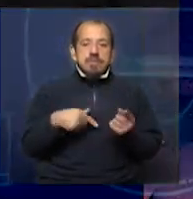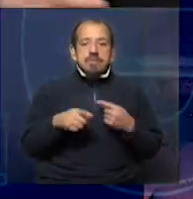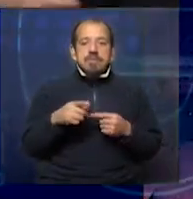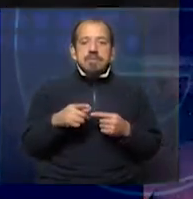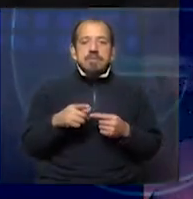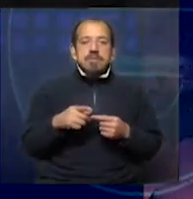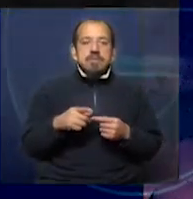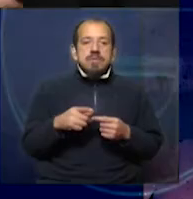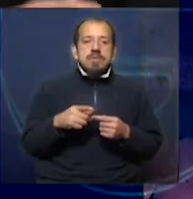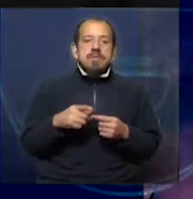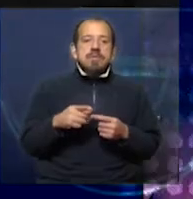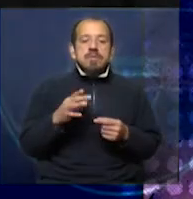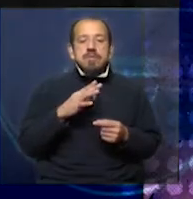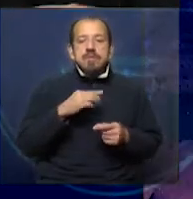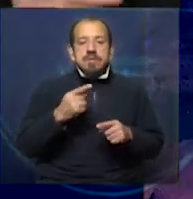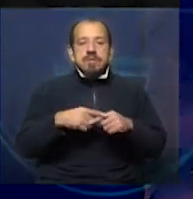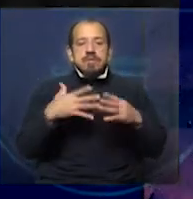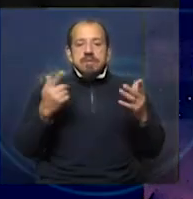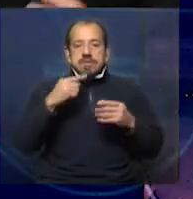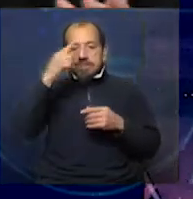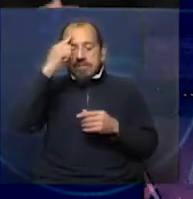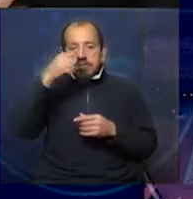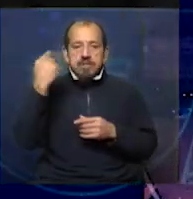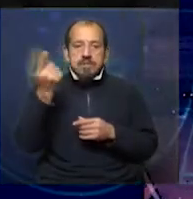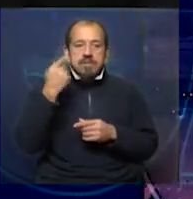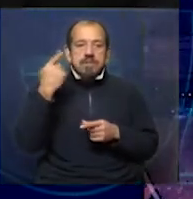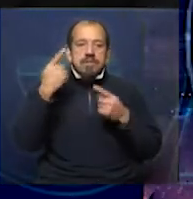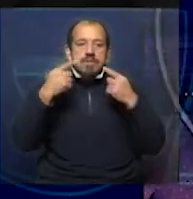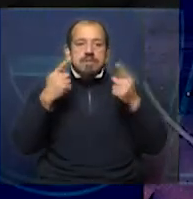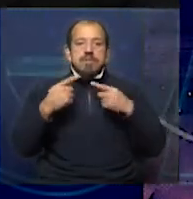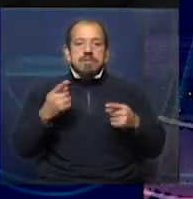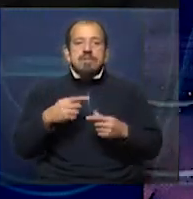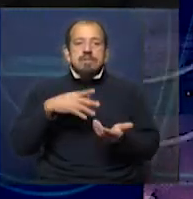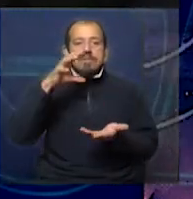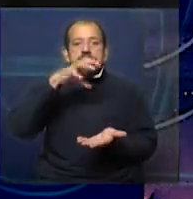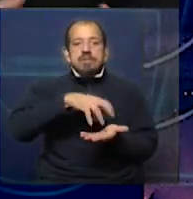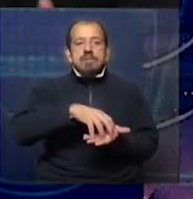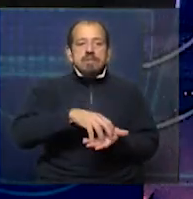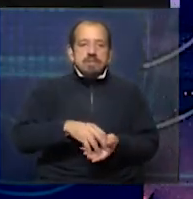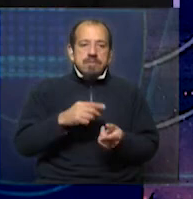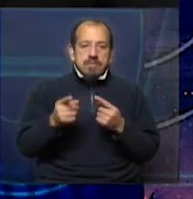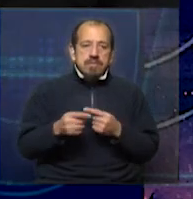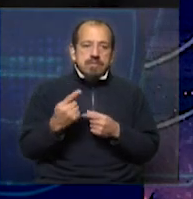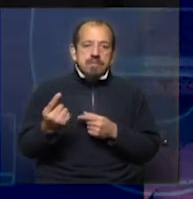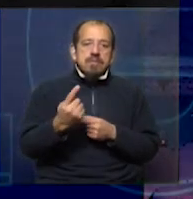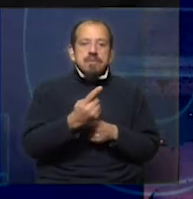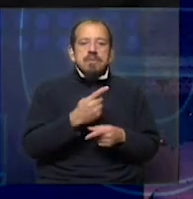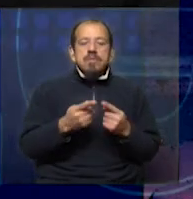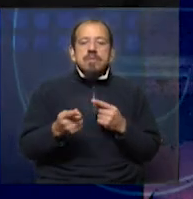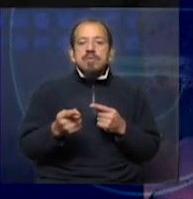en los principales festivales internacionales, en distintos lados, y cada uno con particularidades,